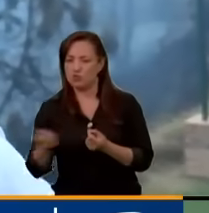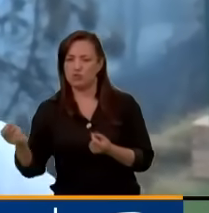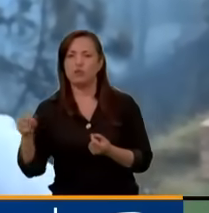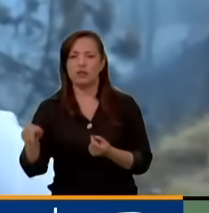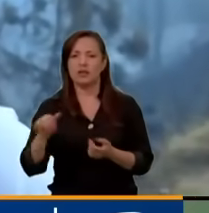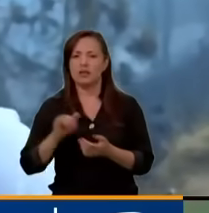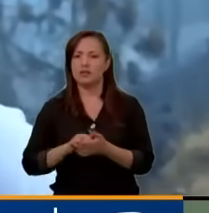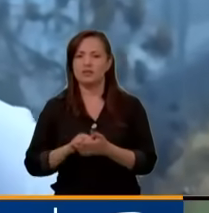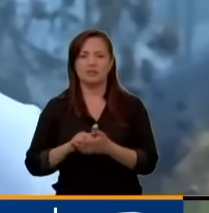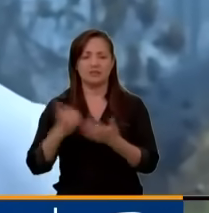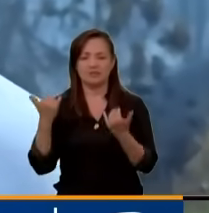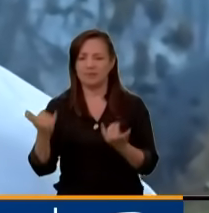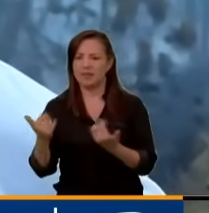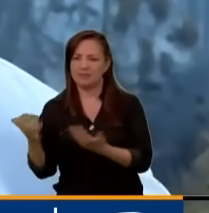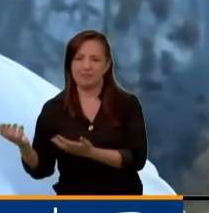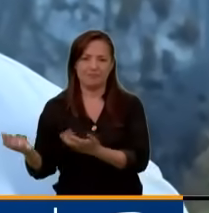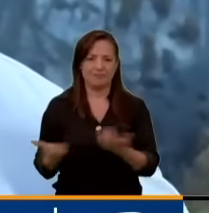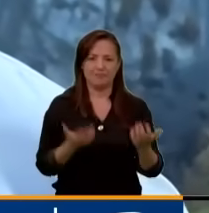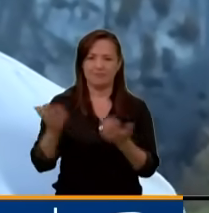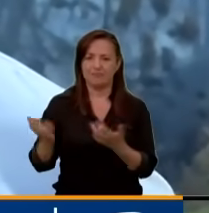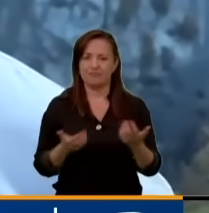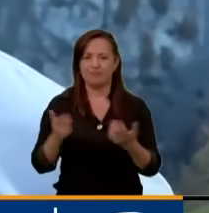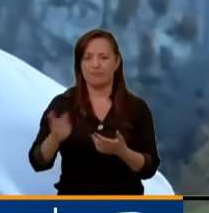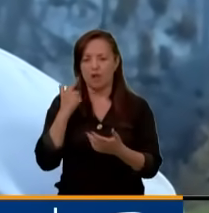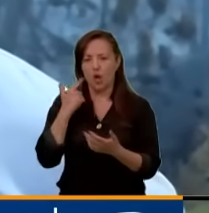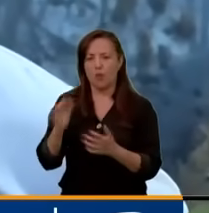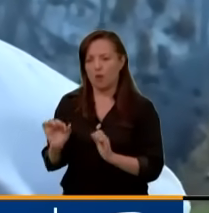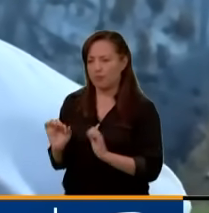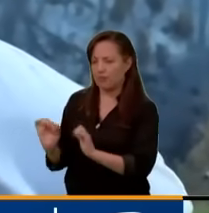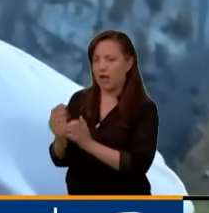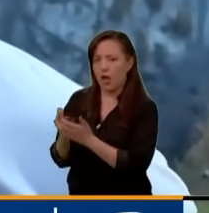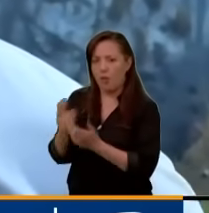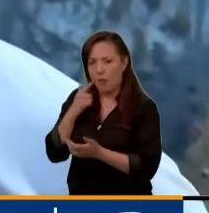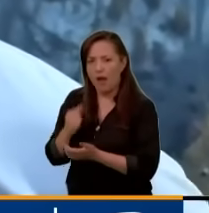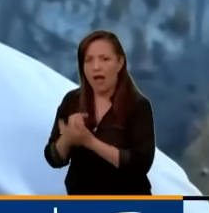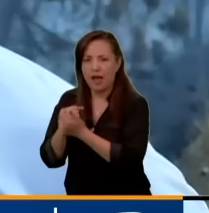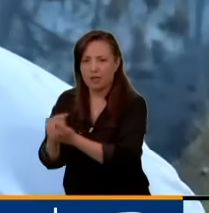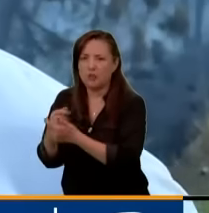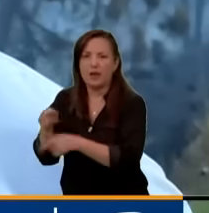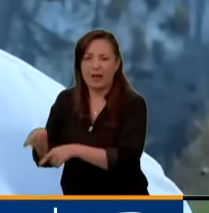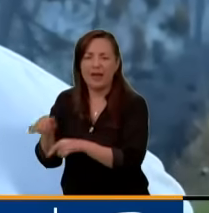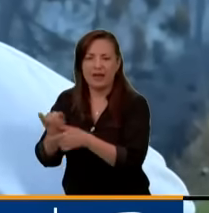hacer riego de los jardines, pues eso de pronto ayudó un poco a mitigar que